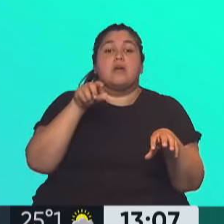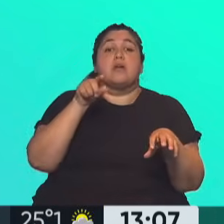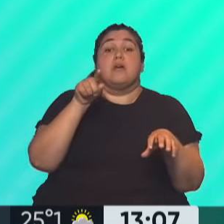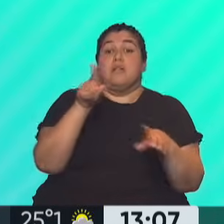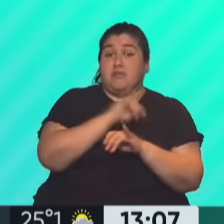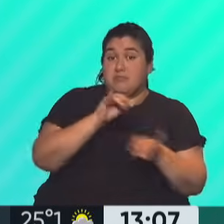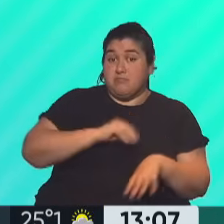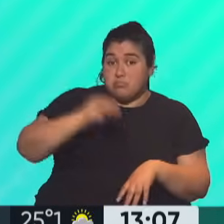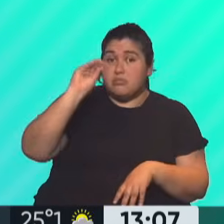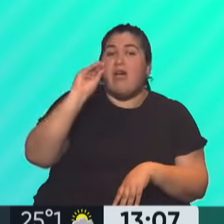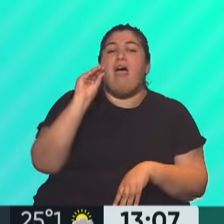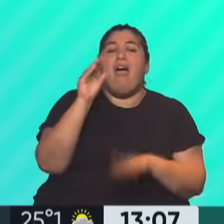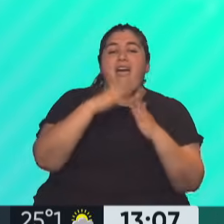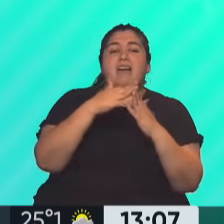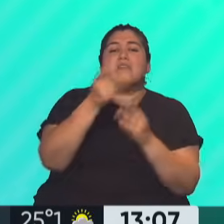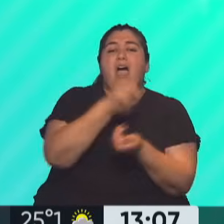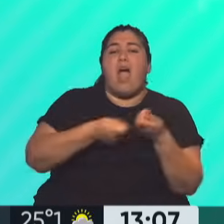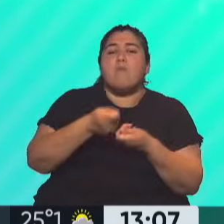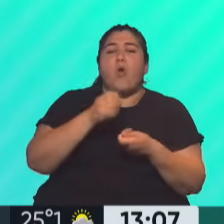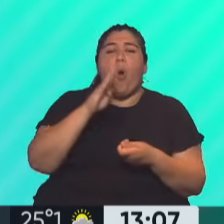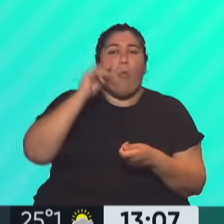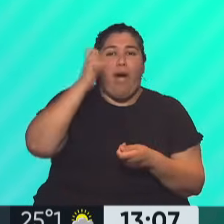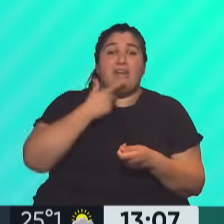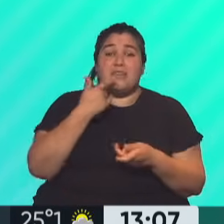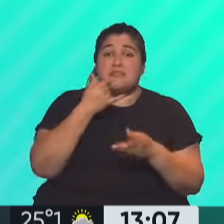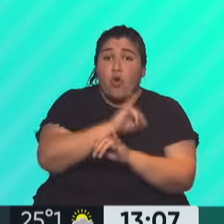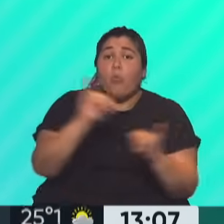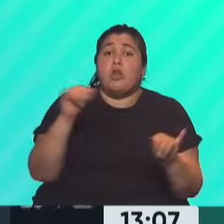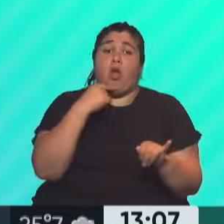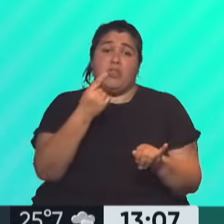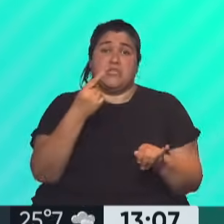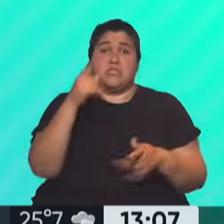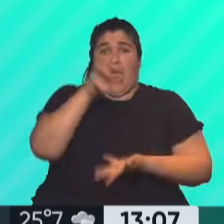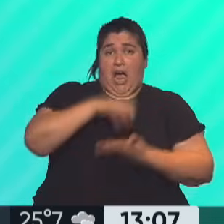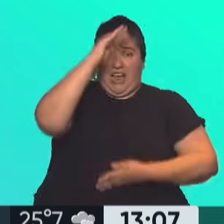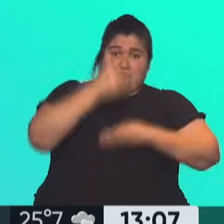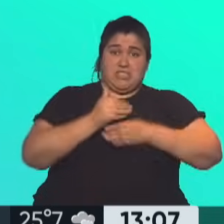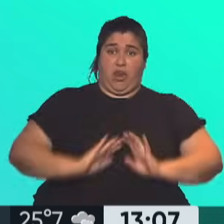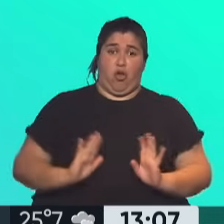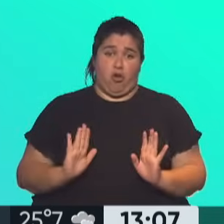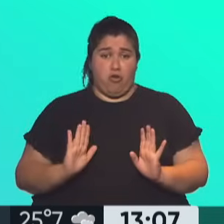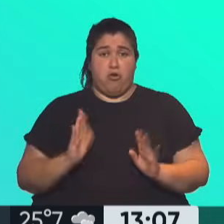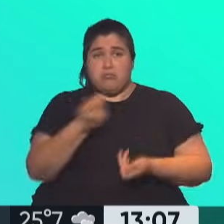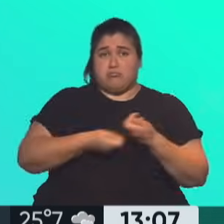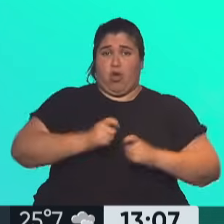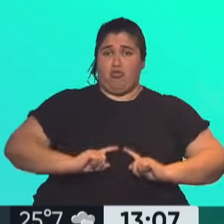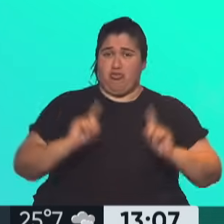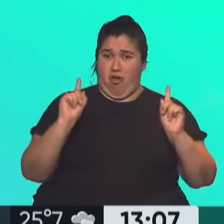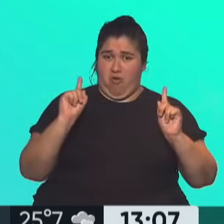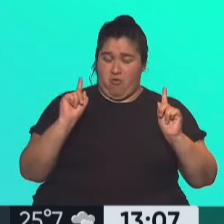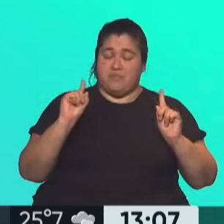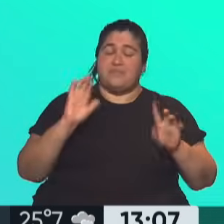cambio Baires en su sitio web es decir comunicaba que cerró cerró viernes hoy domingo no iba a operar y con quén se